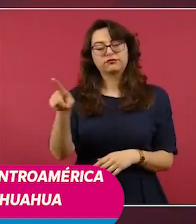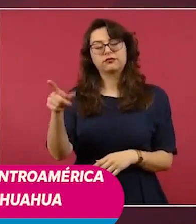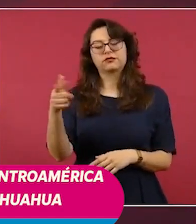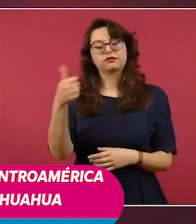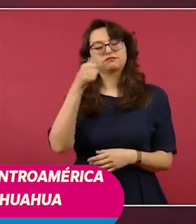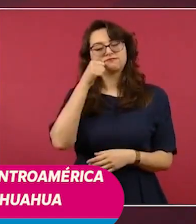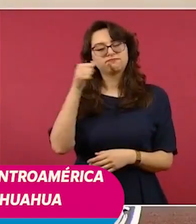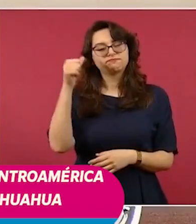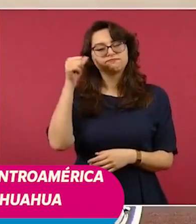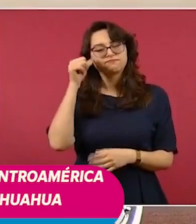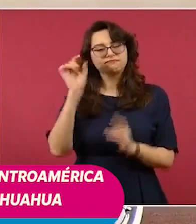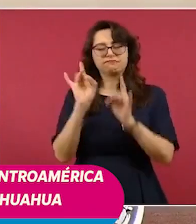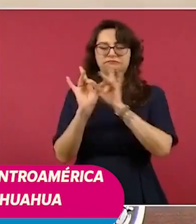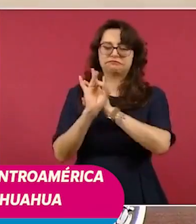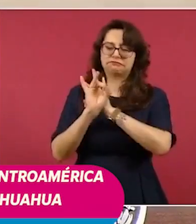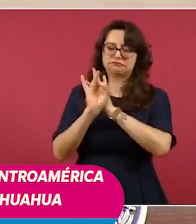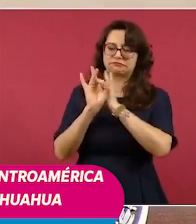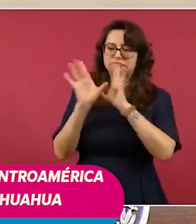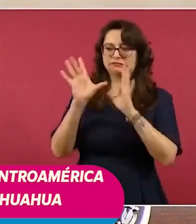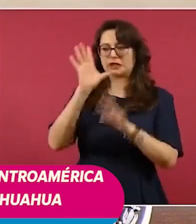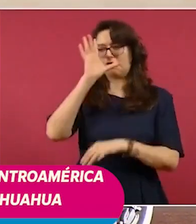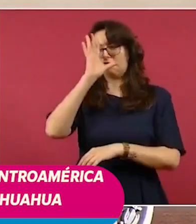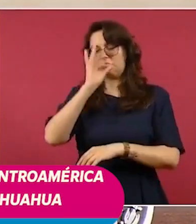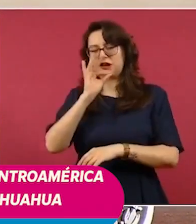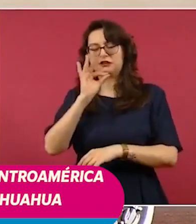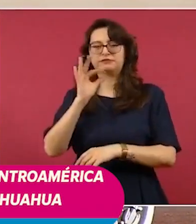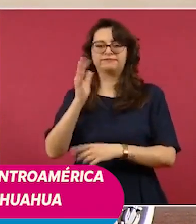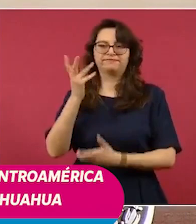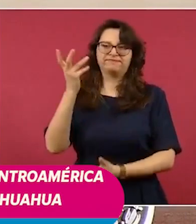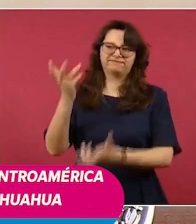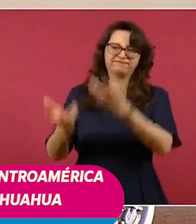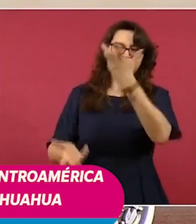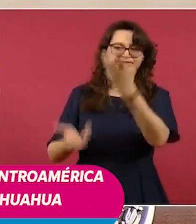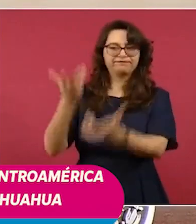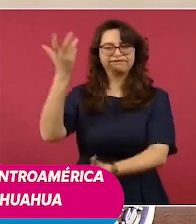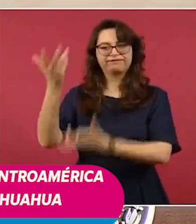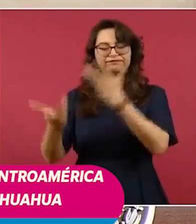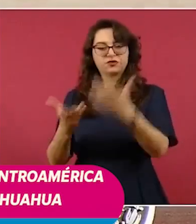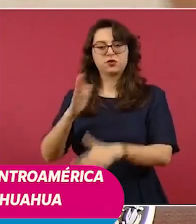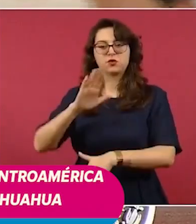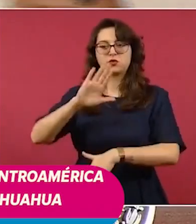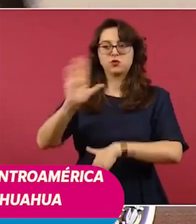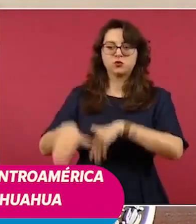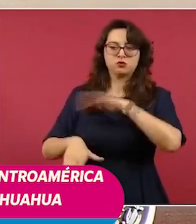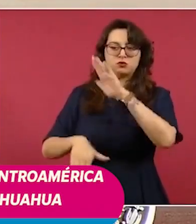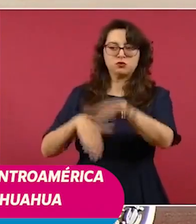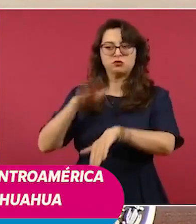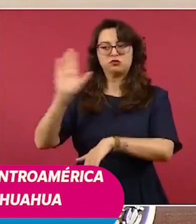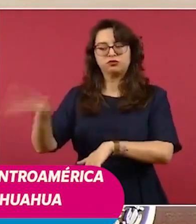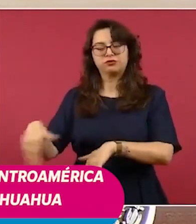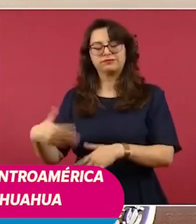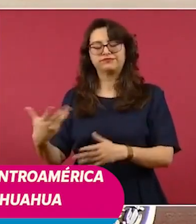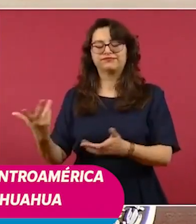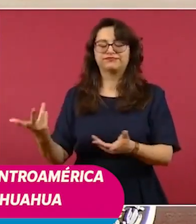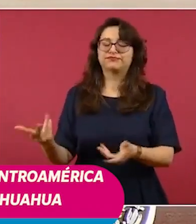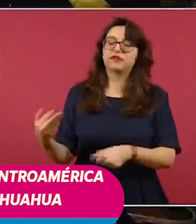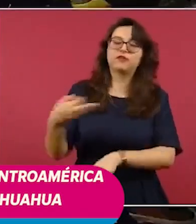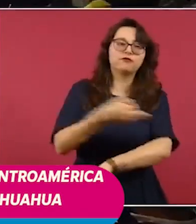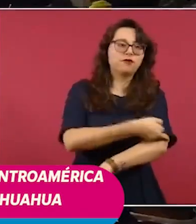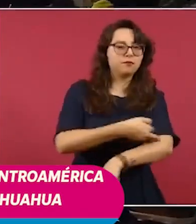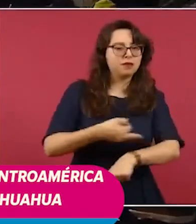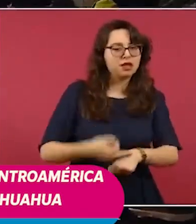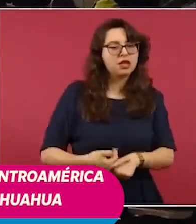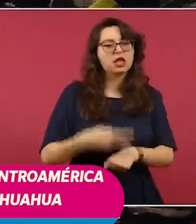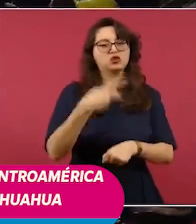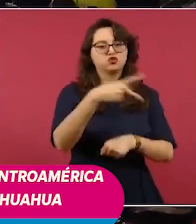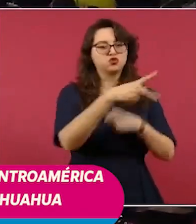lamentablemente perdieron la vida en este incendio en Ciudad Juárez. Mi